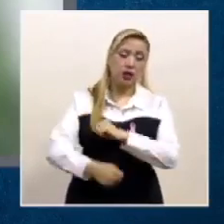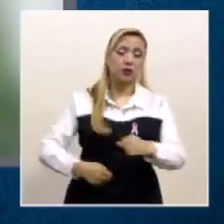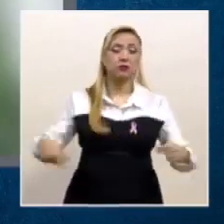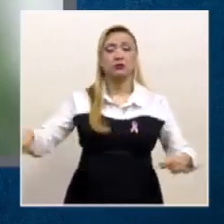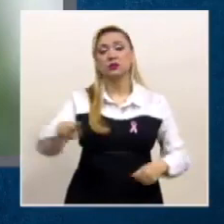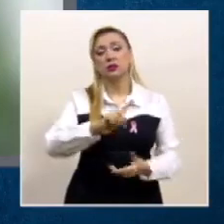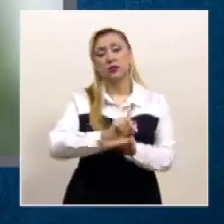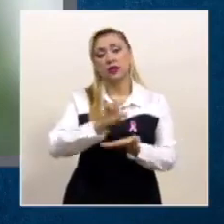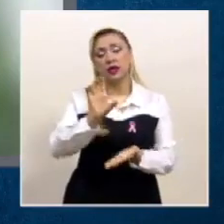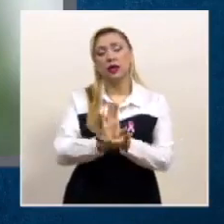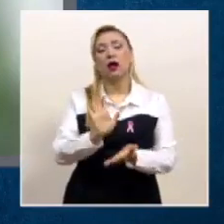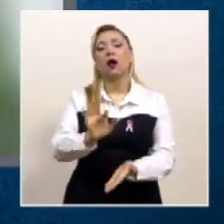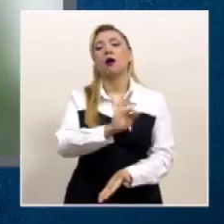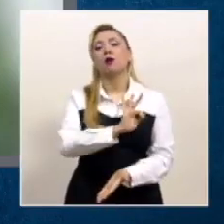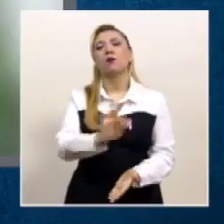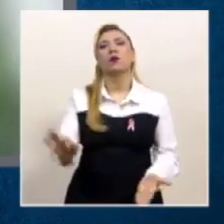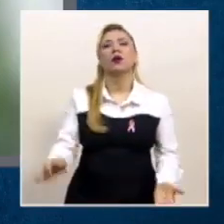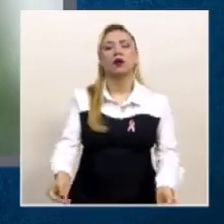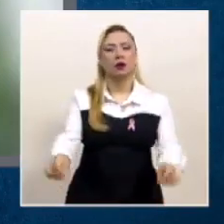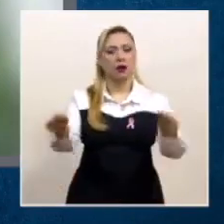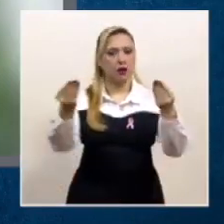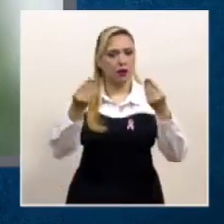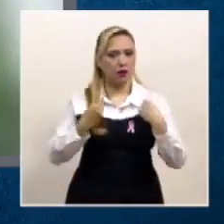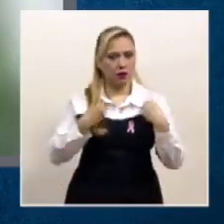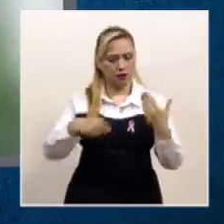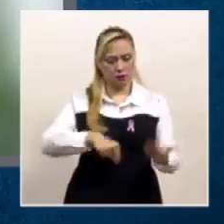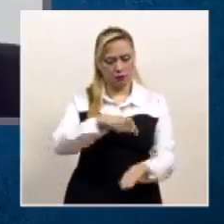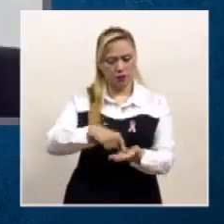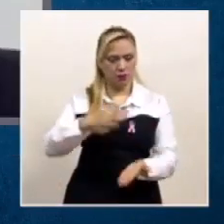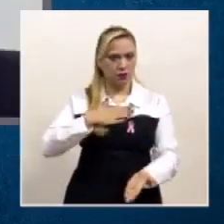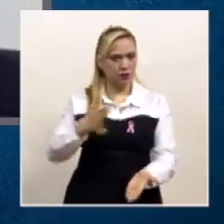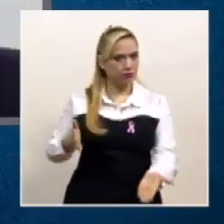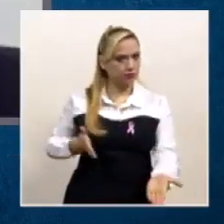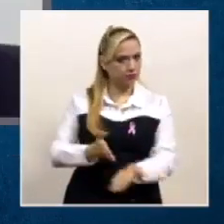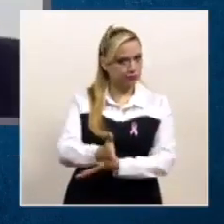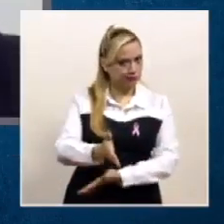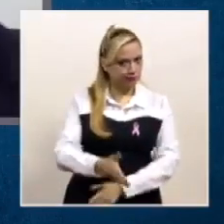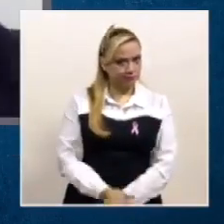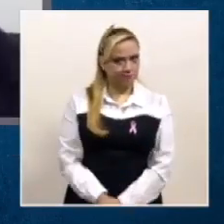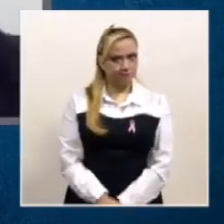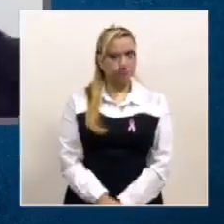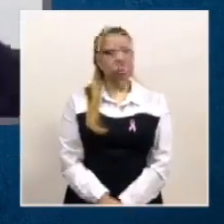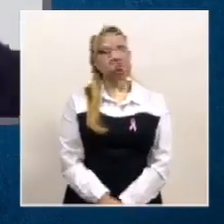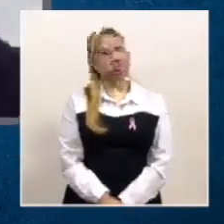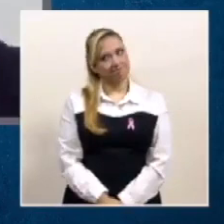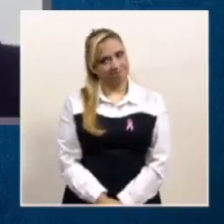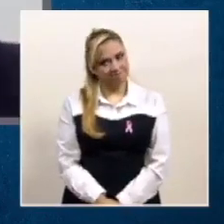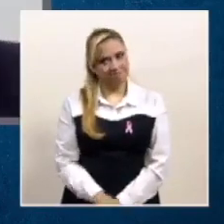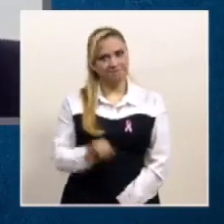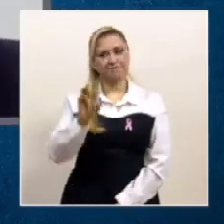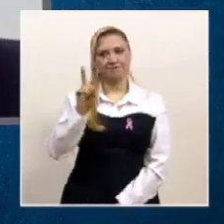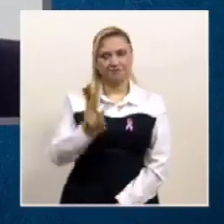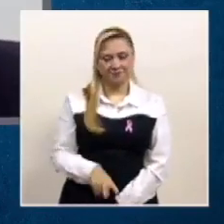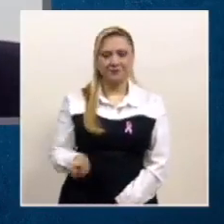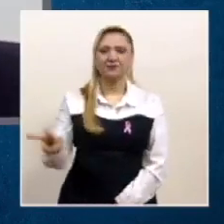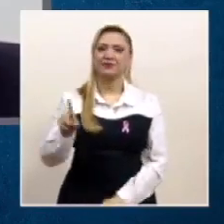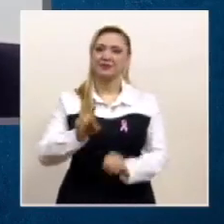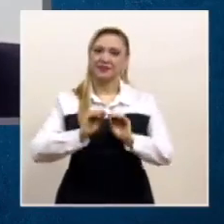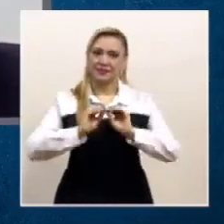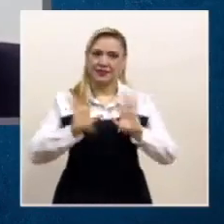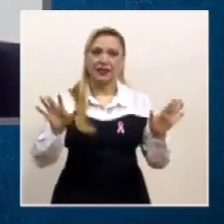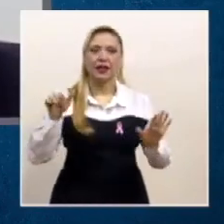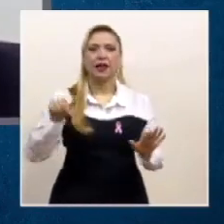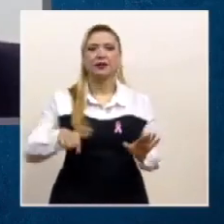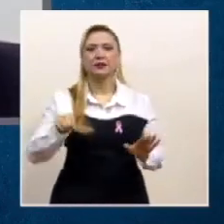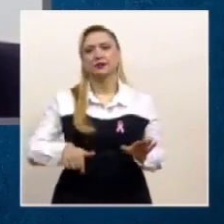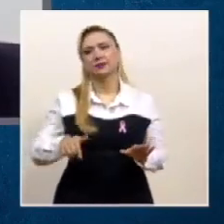con discapacidad para acceder a estos espacios de participación política. Sin duda. Y qué bueno que lo enfatizas, ¿eh? En varios de nuestros